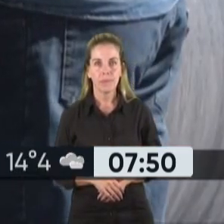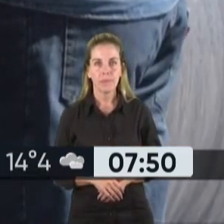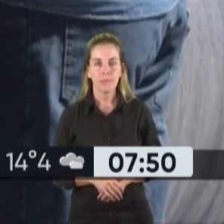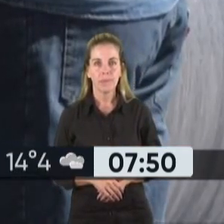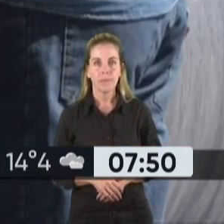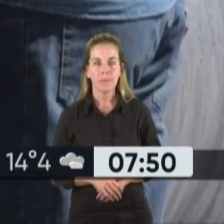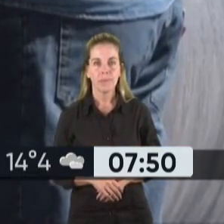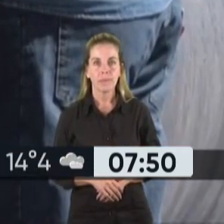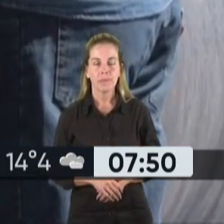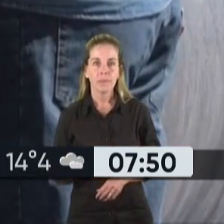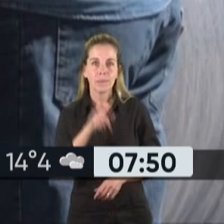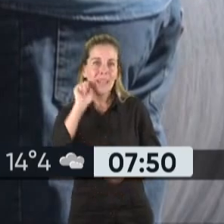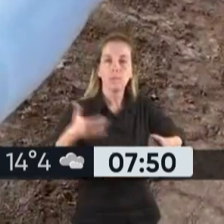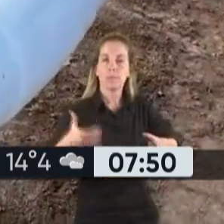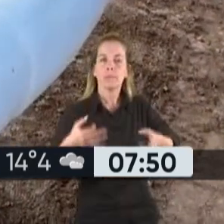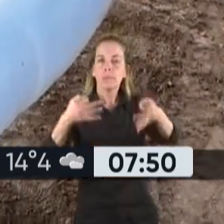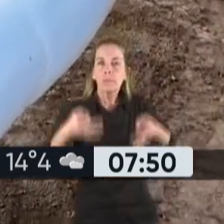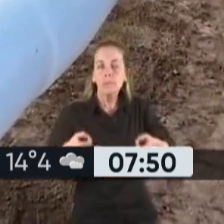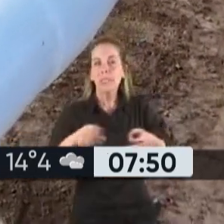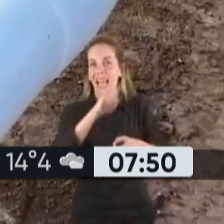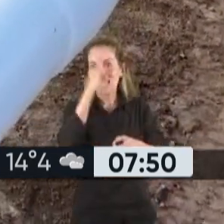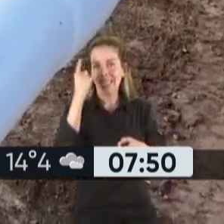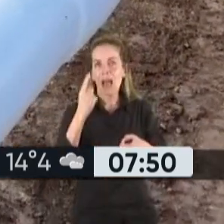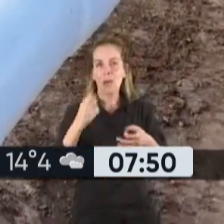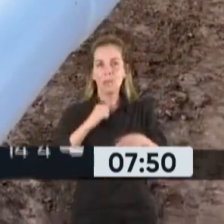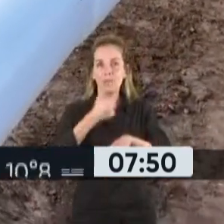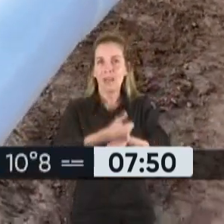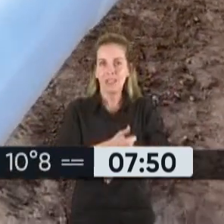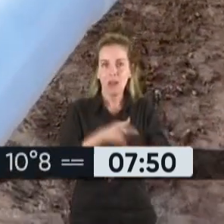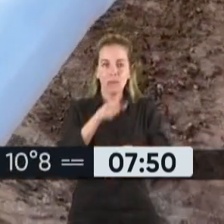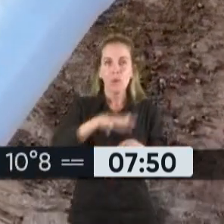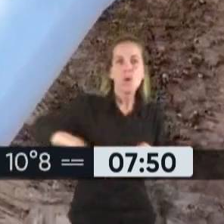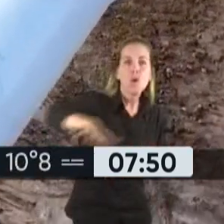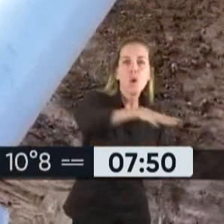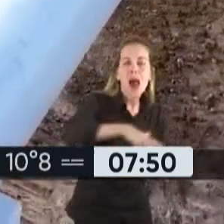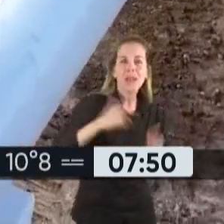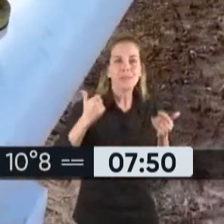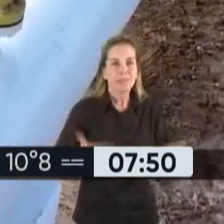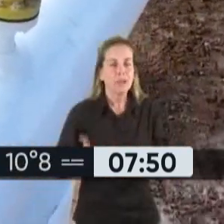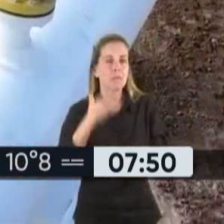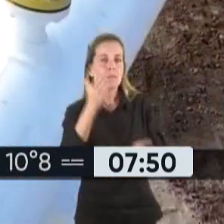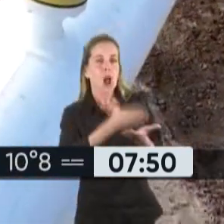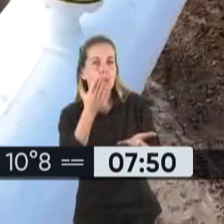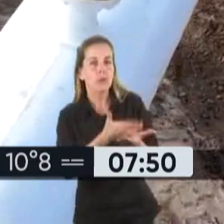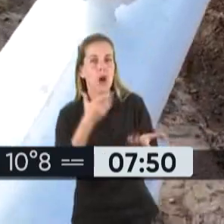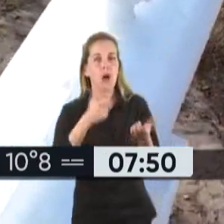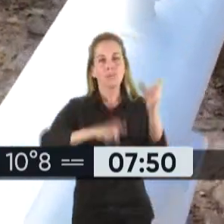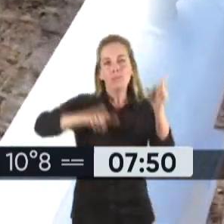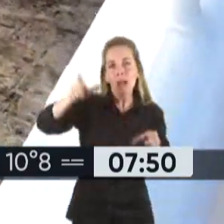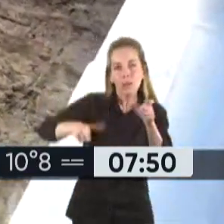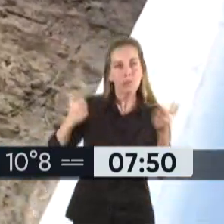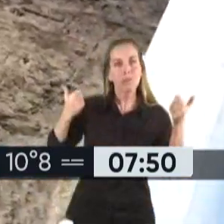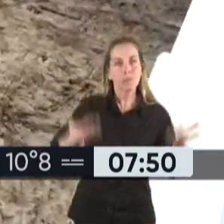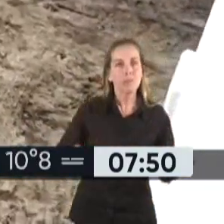particular, el INTI asistió en la calificación y la certificación de los operadores de ensayo no destructivo que estuvieron